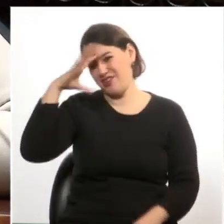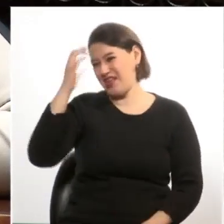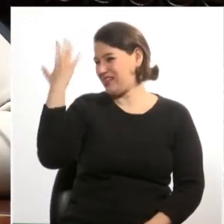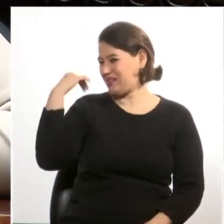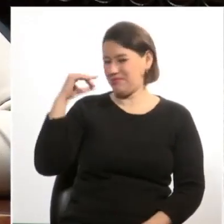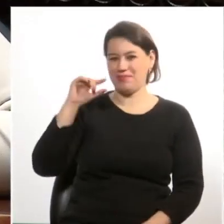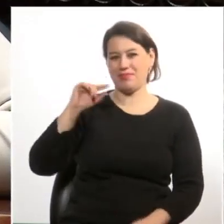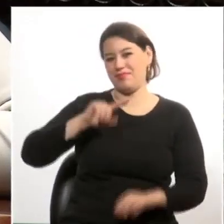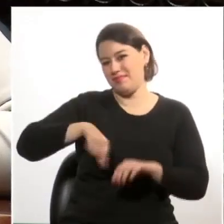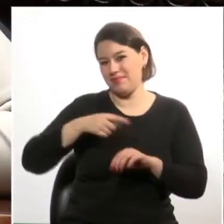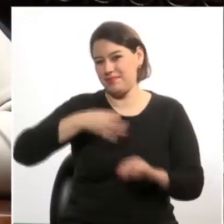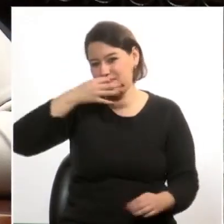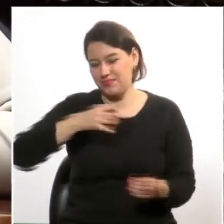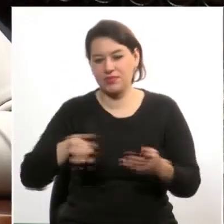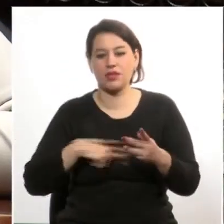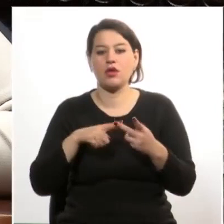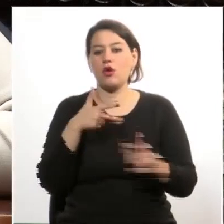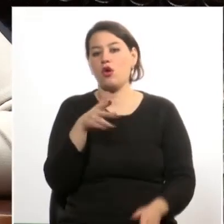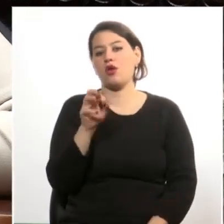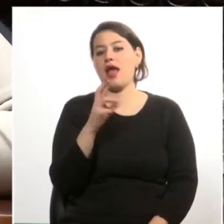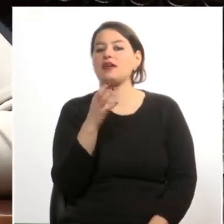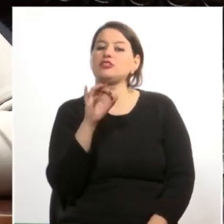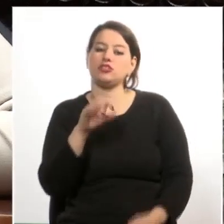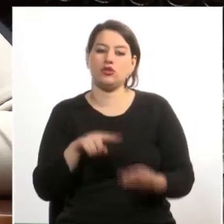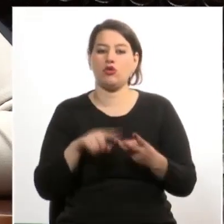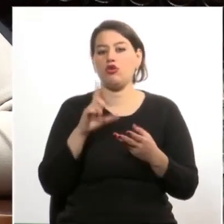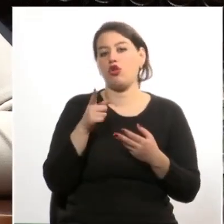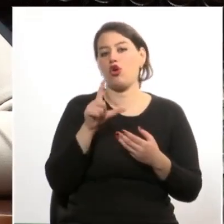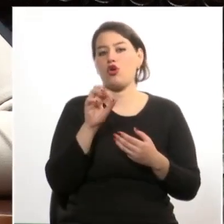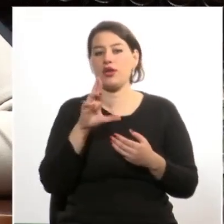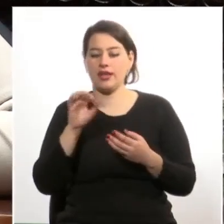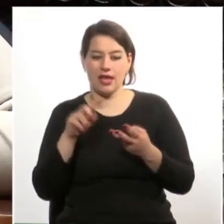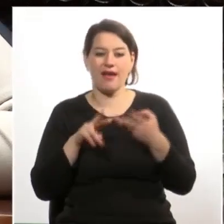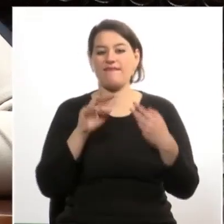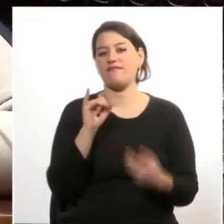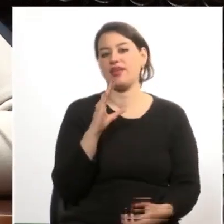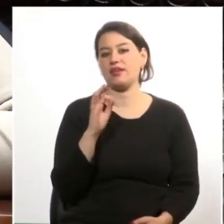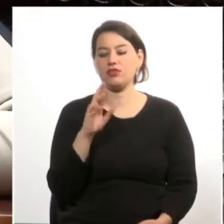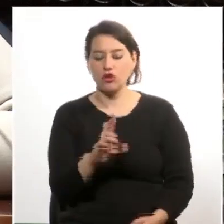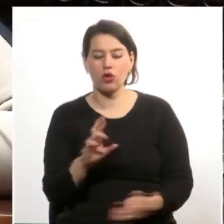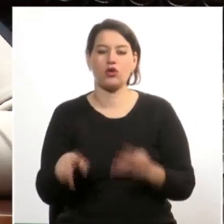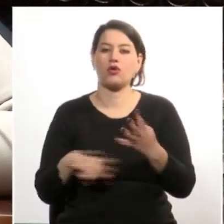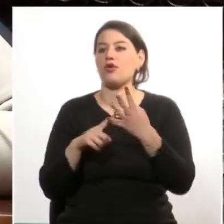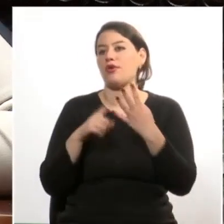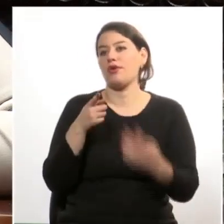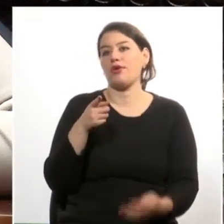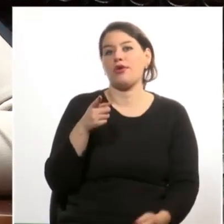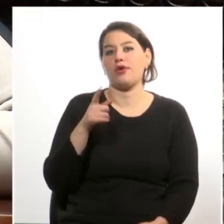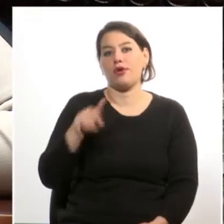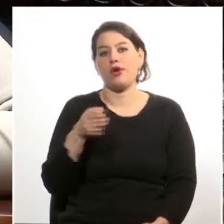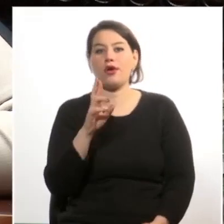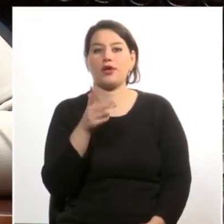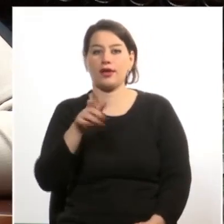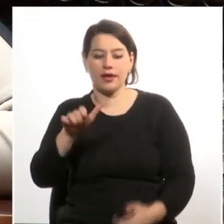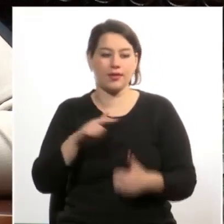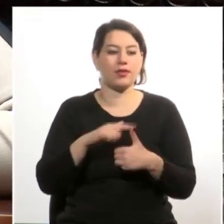horas y en estos días, Horacio Casinelli, Gloria de Masi, Víctor Foch Puntigliano, Jorge Gamarra,